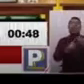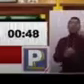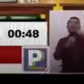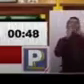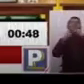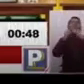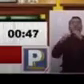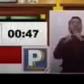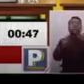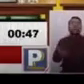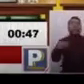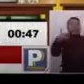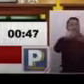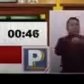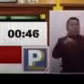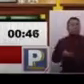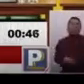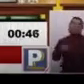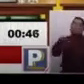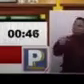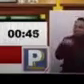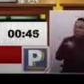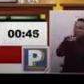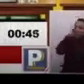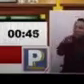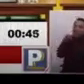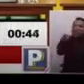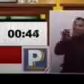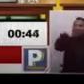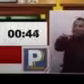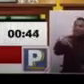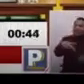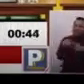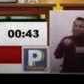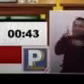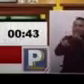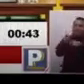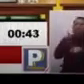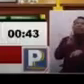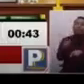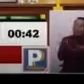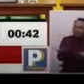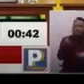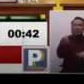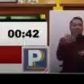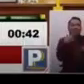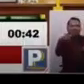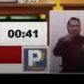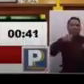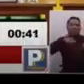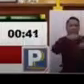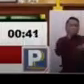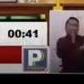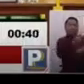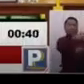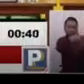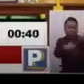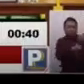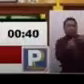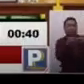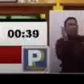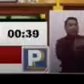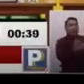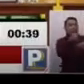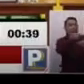los megacomplejos. Pero no está de respondiendo la pregunta, policiales. Candidato Urresti, ¿manos de quién quedaría la ciudad cuando la persona que es su teniente alcalde está